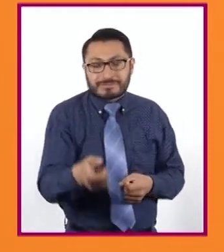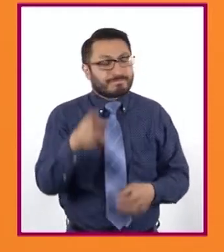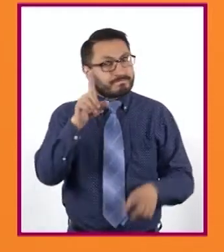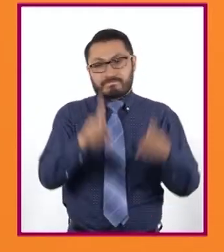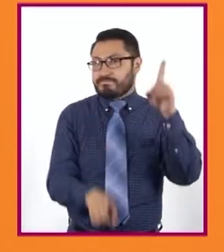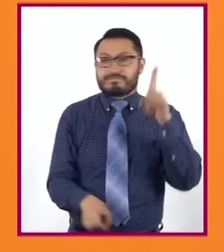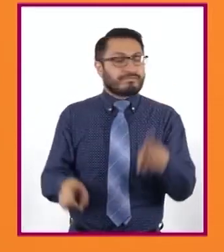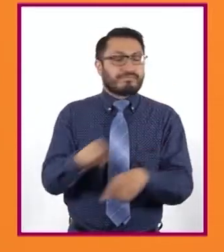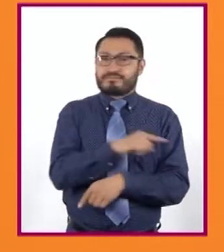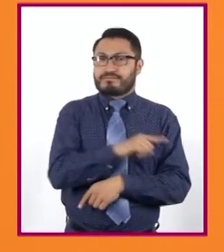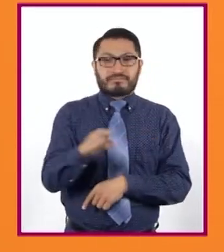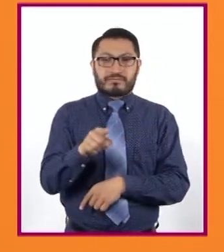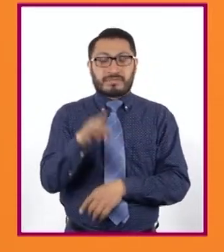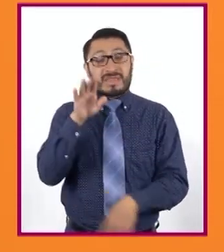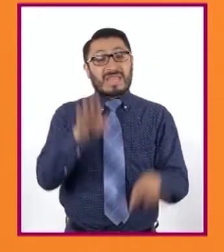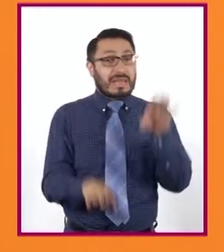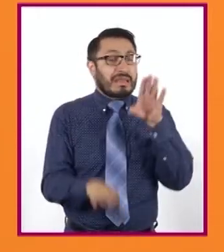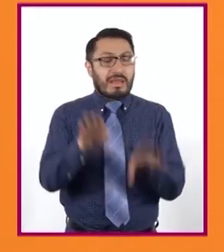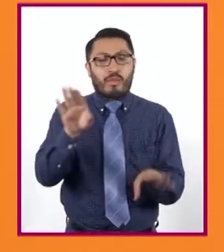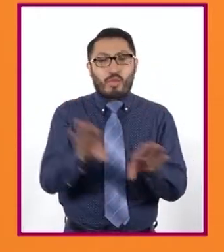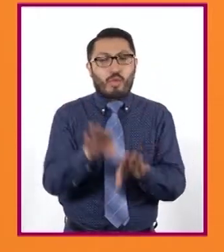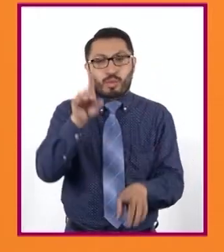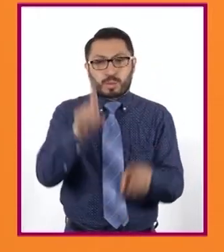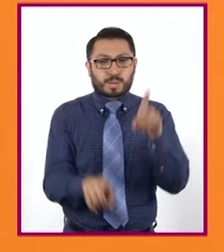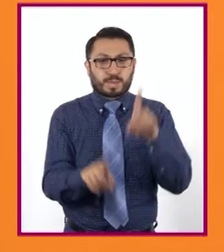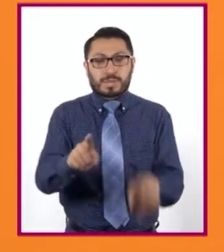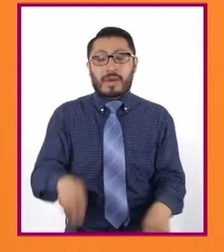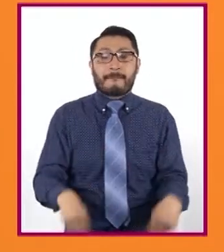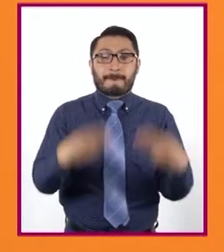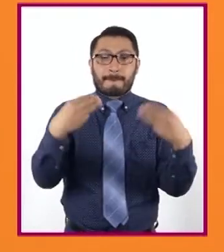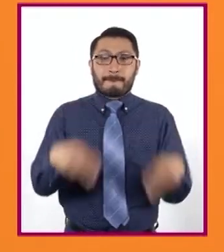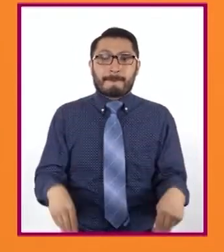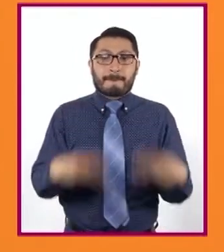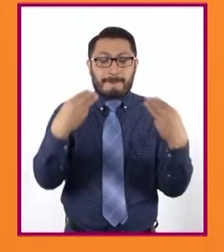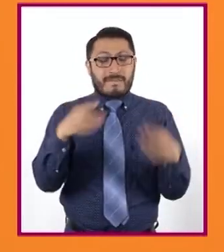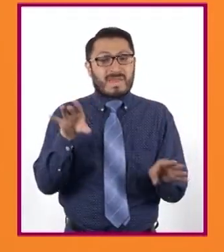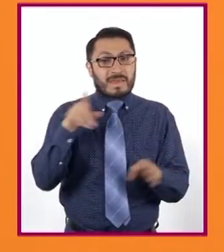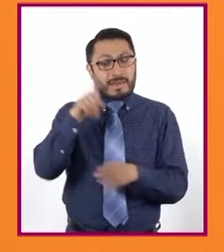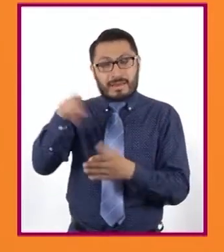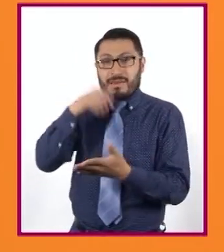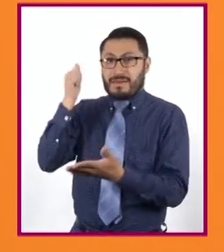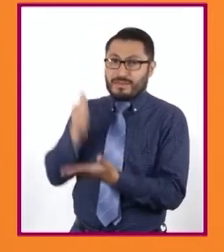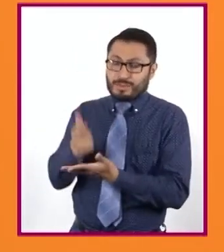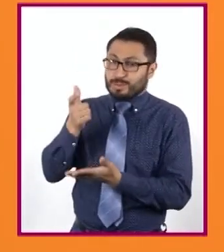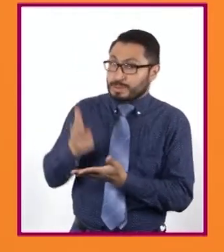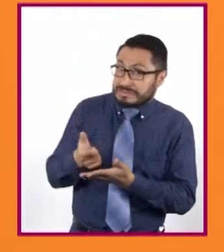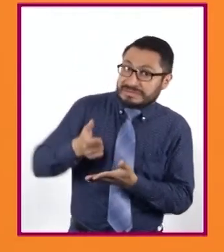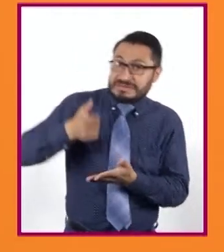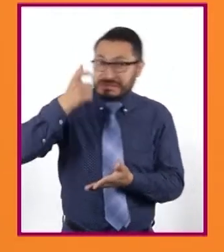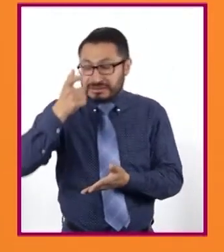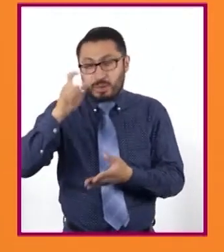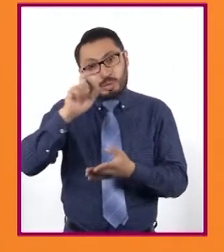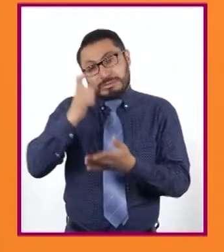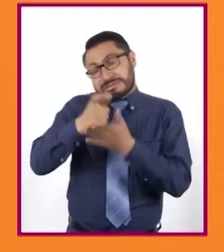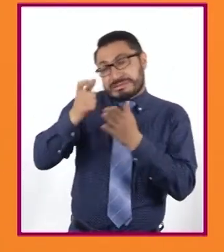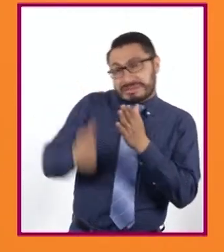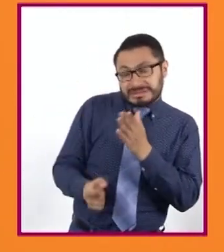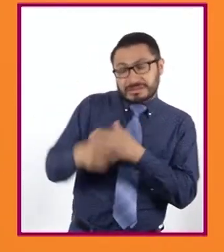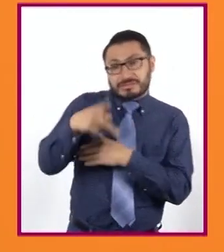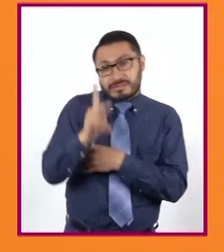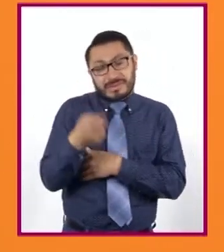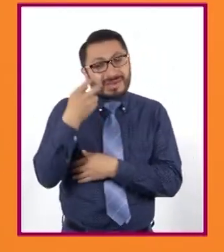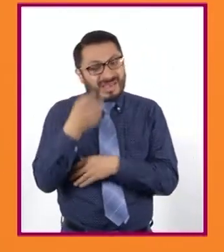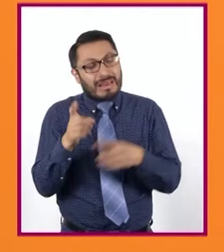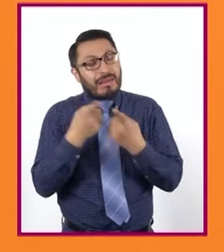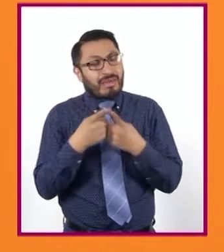de ellos. En ocasiones tiene que ver con los precios del mercado que se fijan en las ciudades. Pero influye esto en el desarrollo